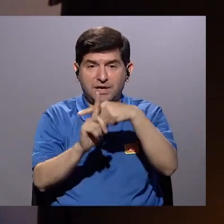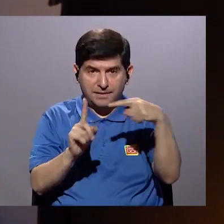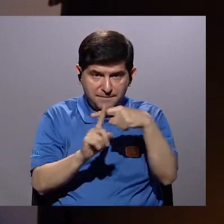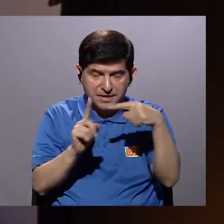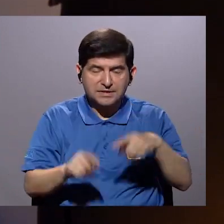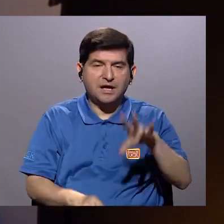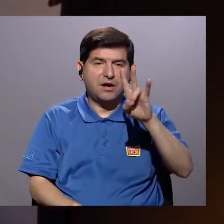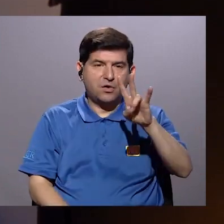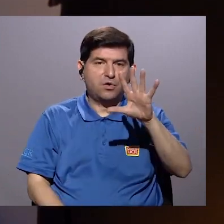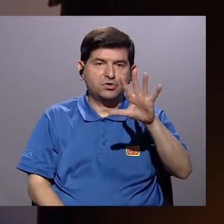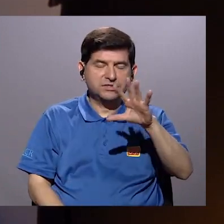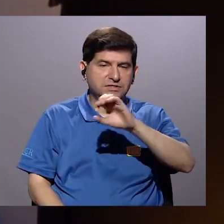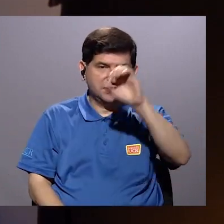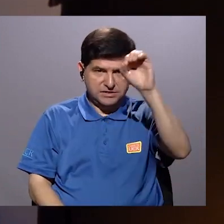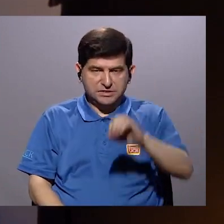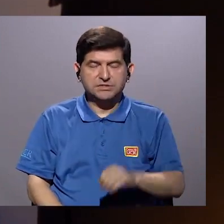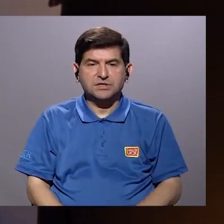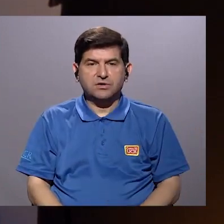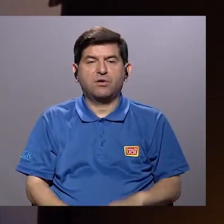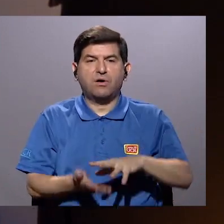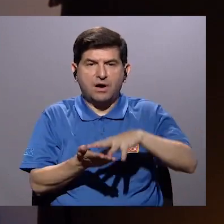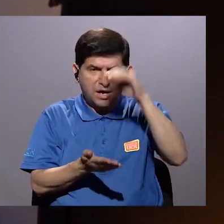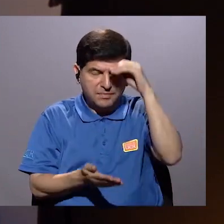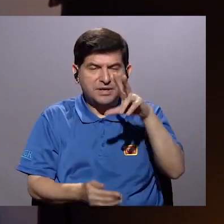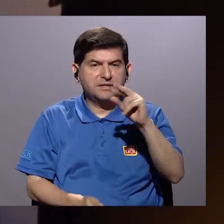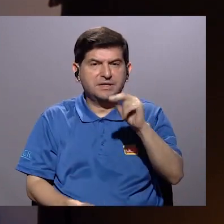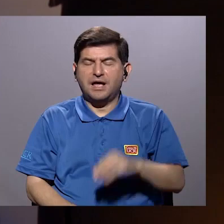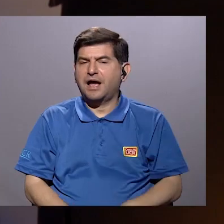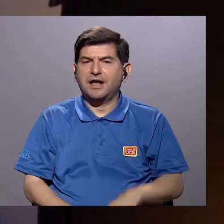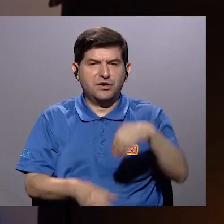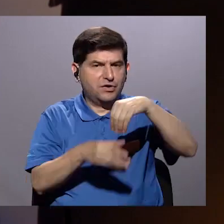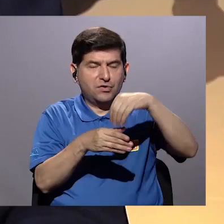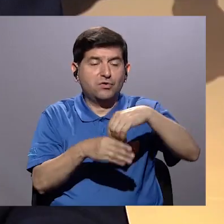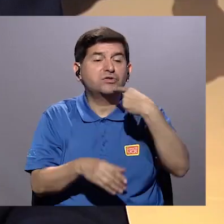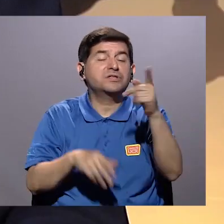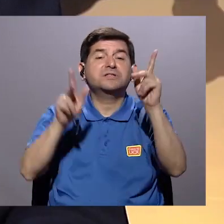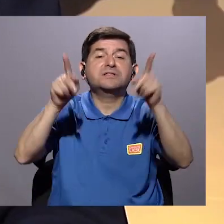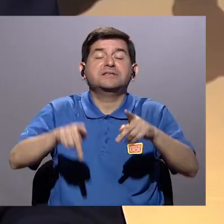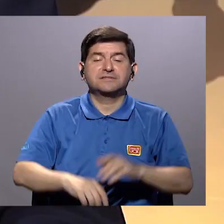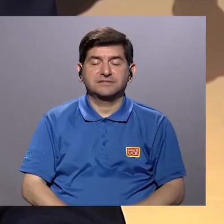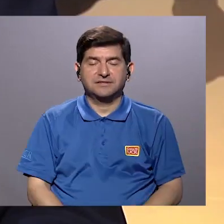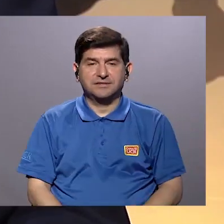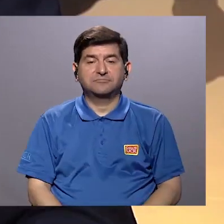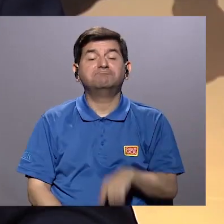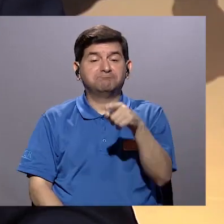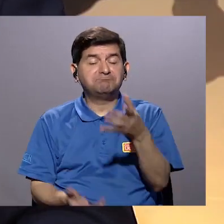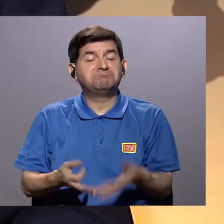al 75%, va aprendiendo a no cargarse, dice la gente. Sí, ¿verdad? sí, eso es